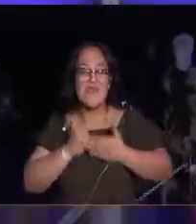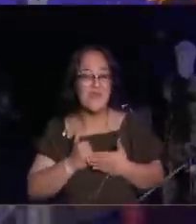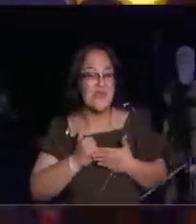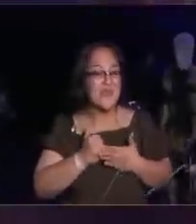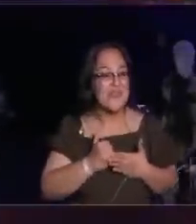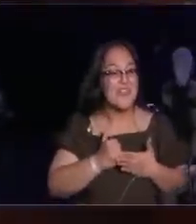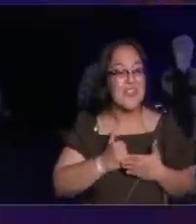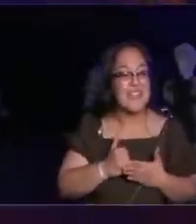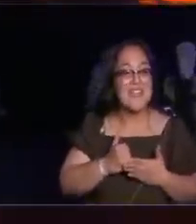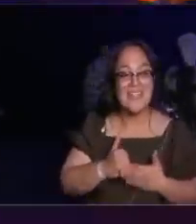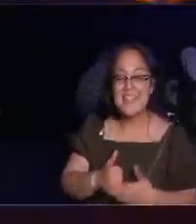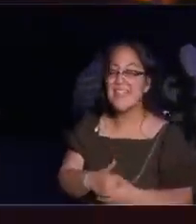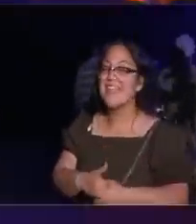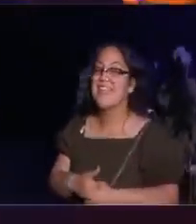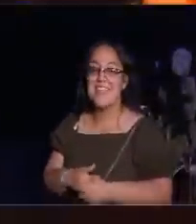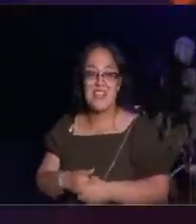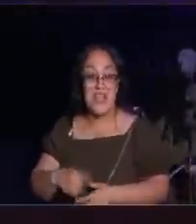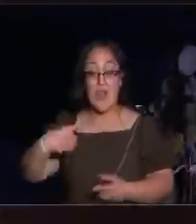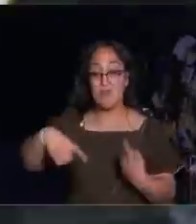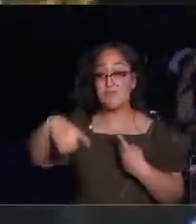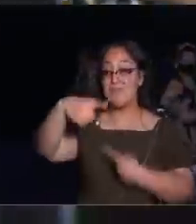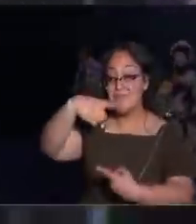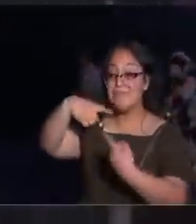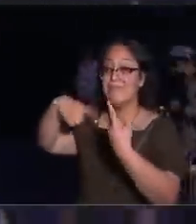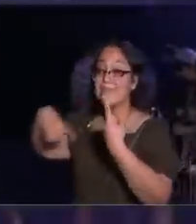él yo haré más mil.